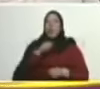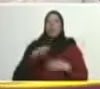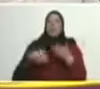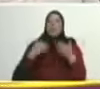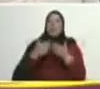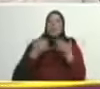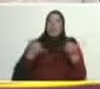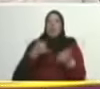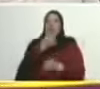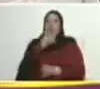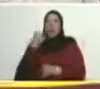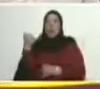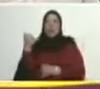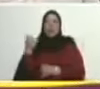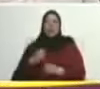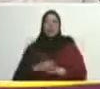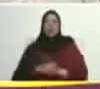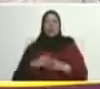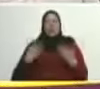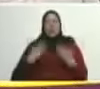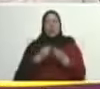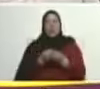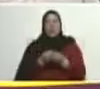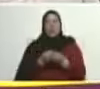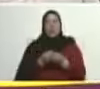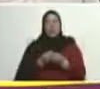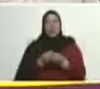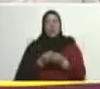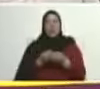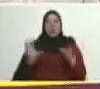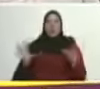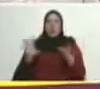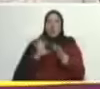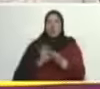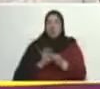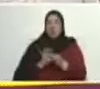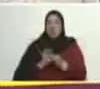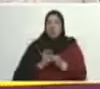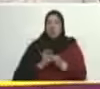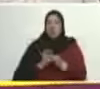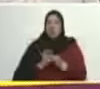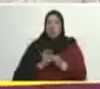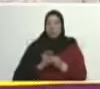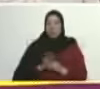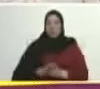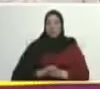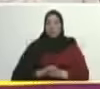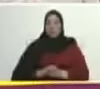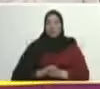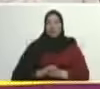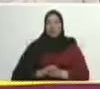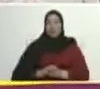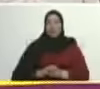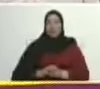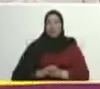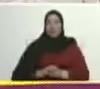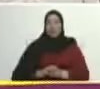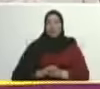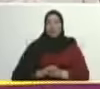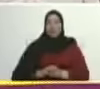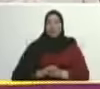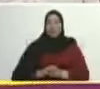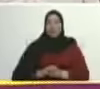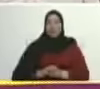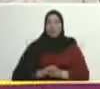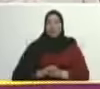a mejorar, juntos, unidos, Ahora quiero entregarle